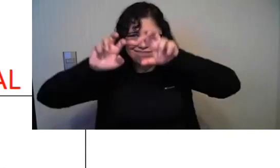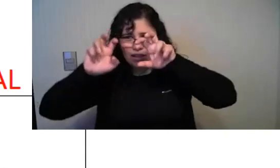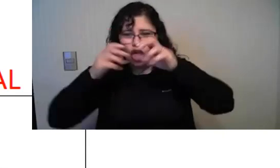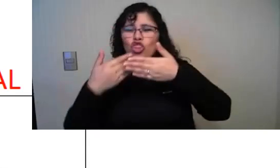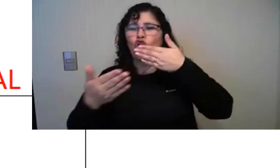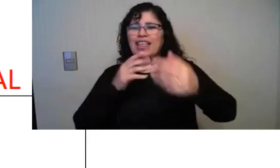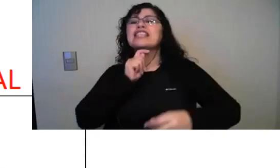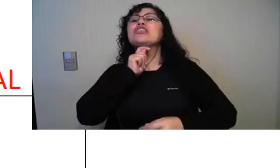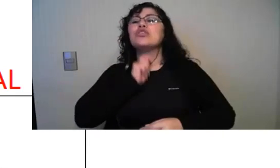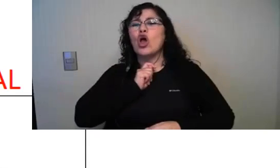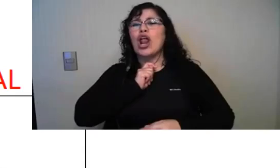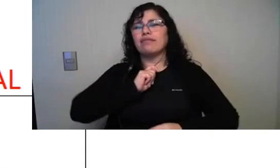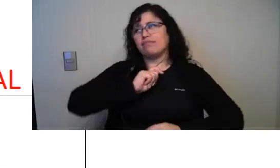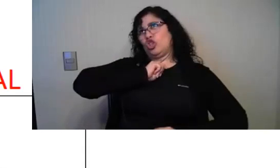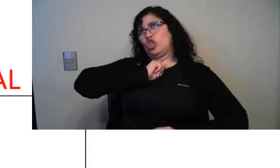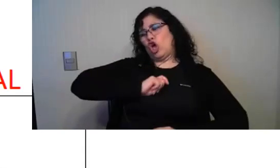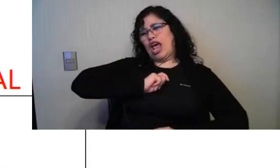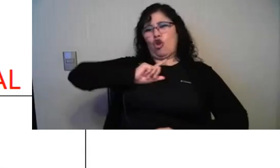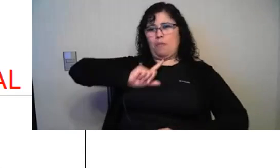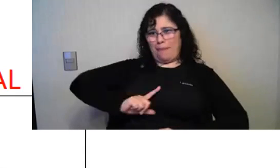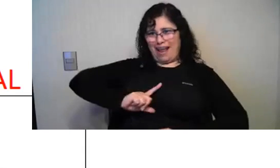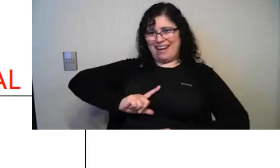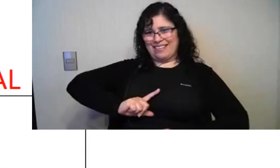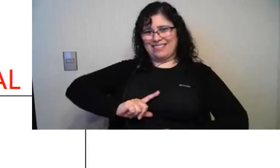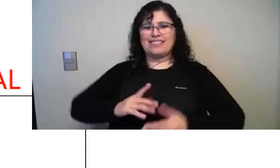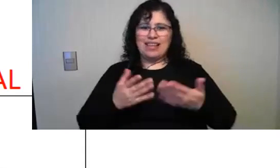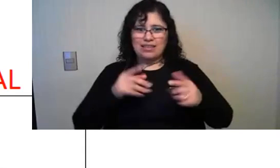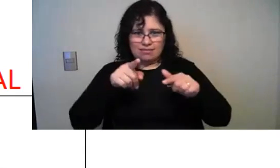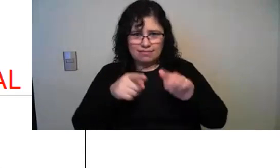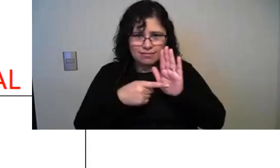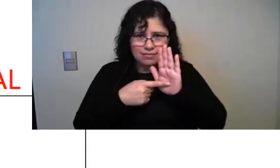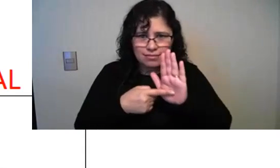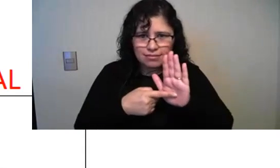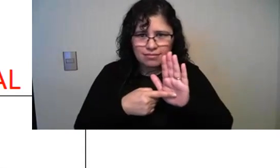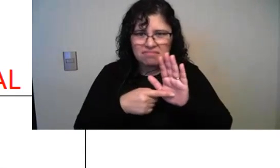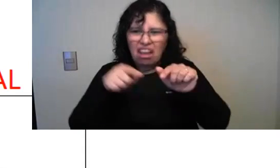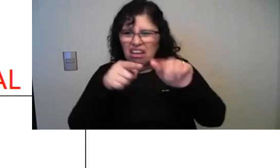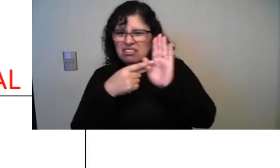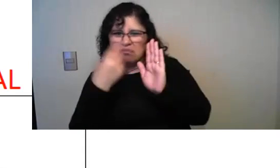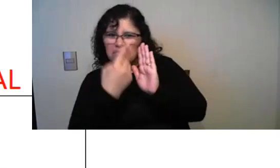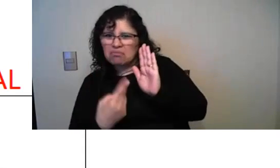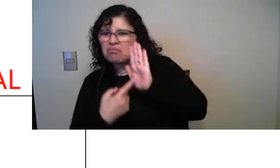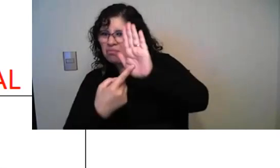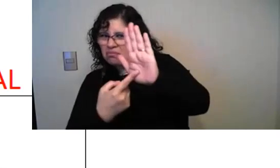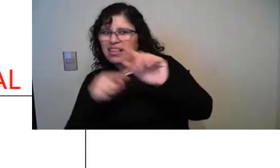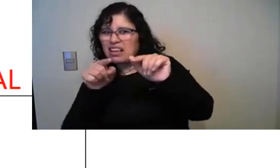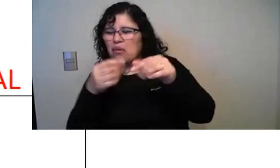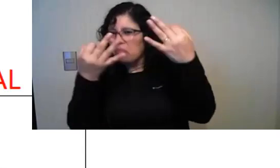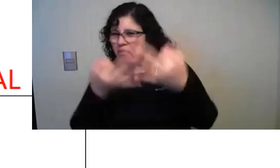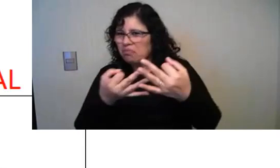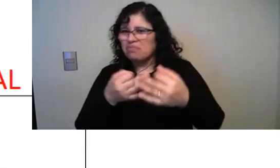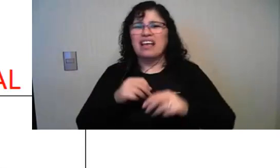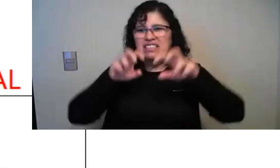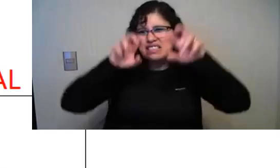toracolumbar, que está representada en esta figura. Este será claramente un ganglio simpático y